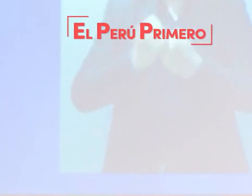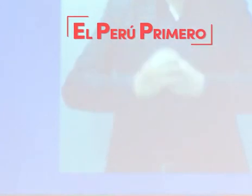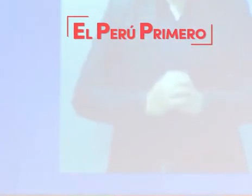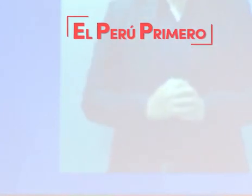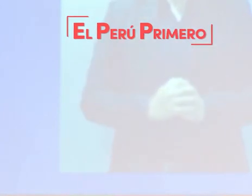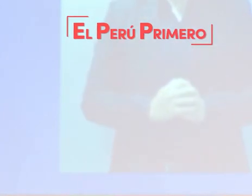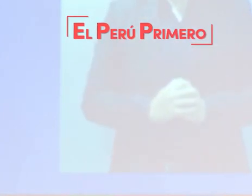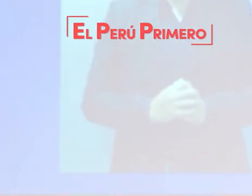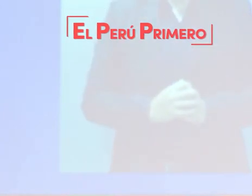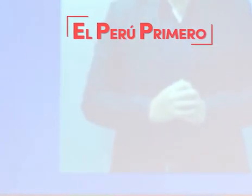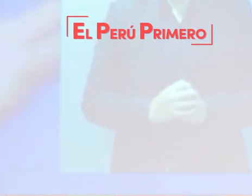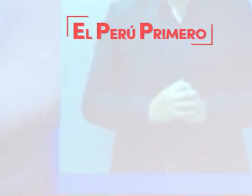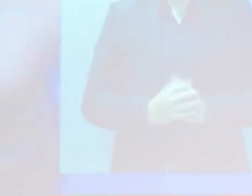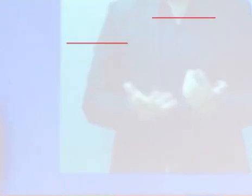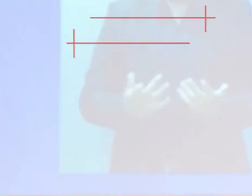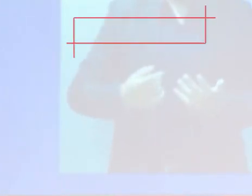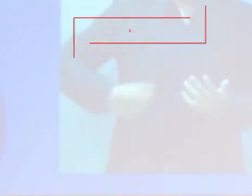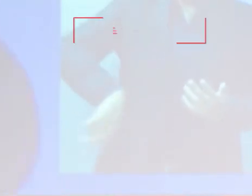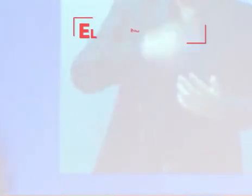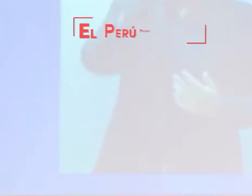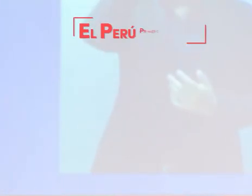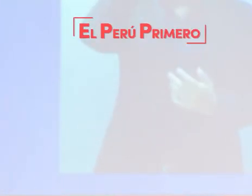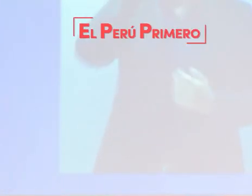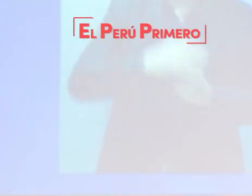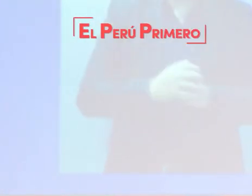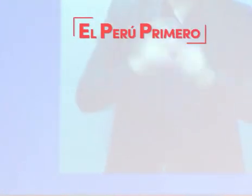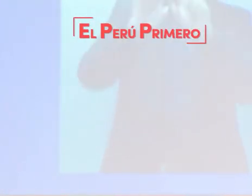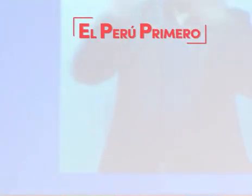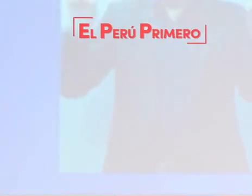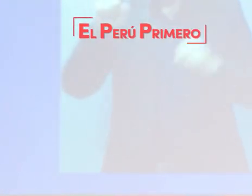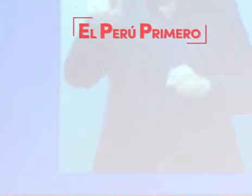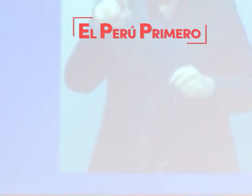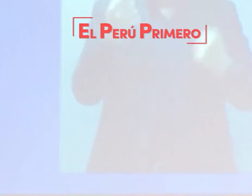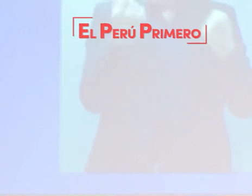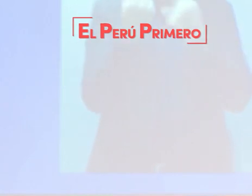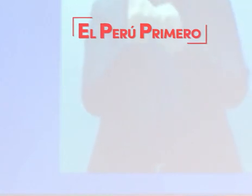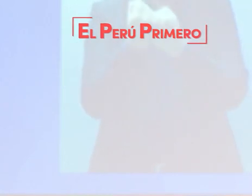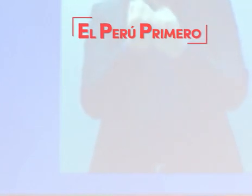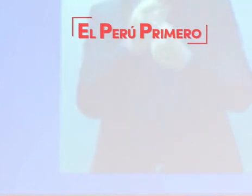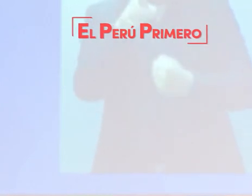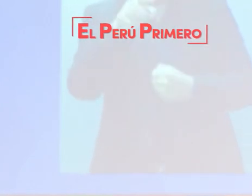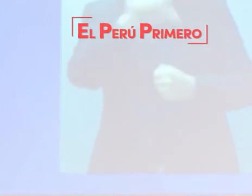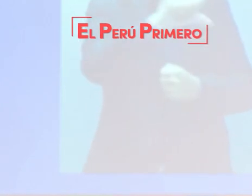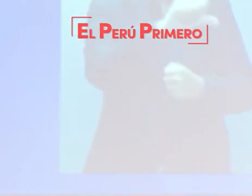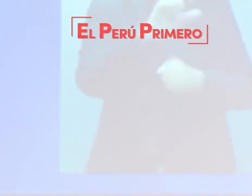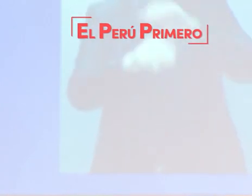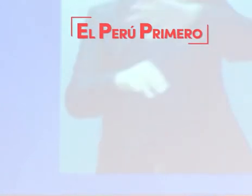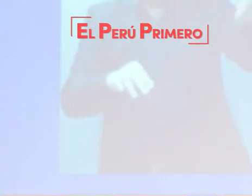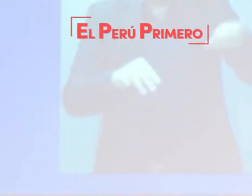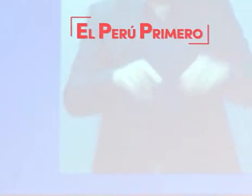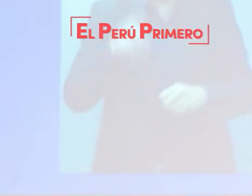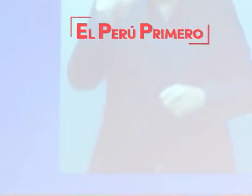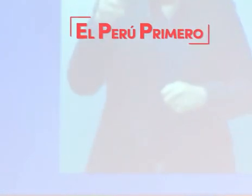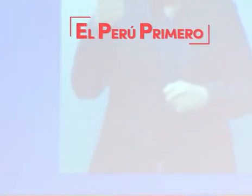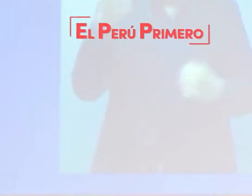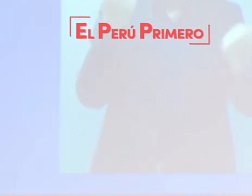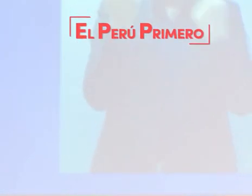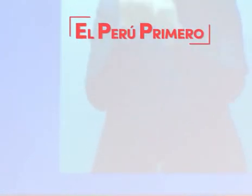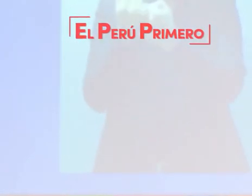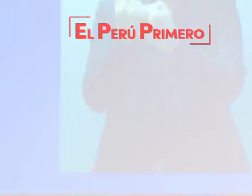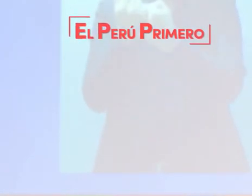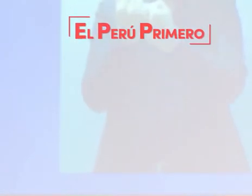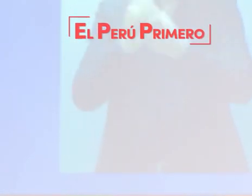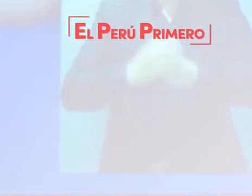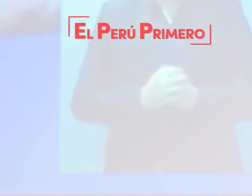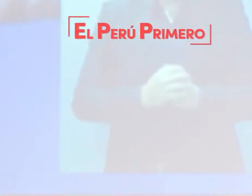contra la corrupción, todos los peruanos nos hemos sumado. Yo veo que incluso peruanos en el extranjero,